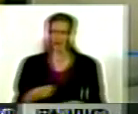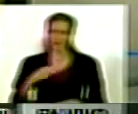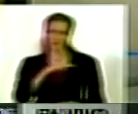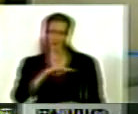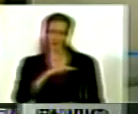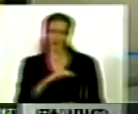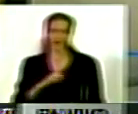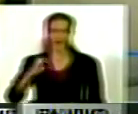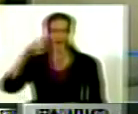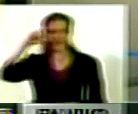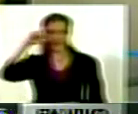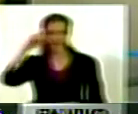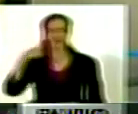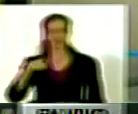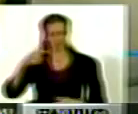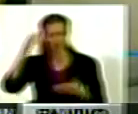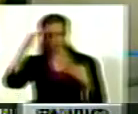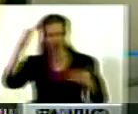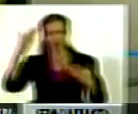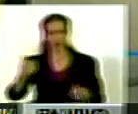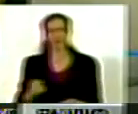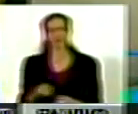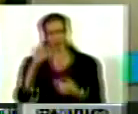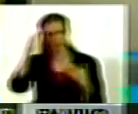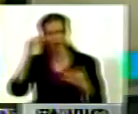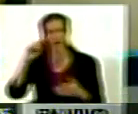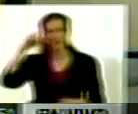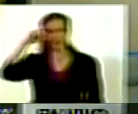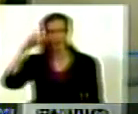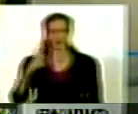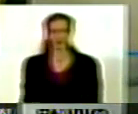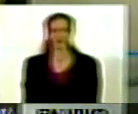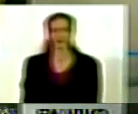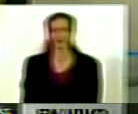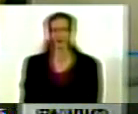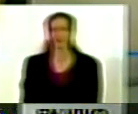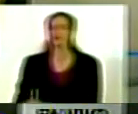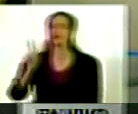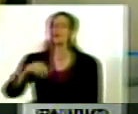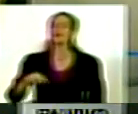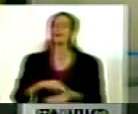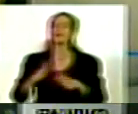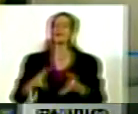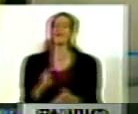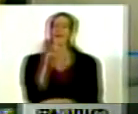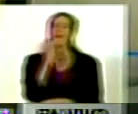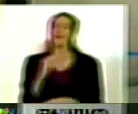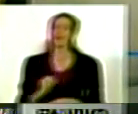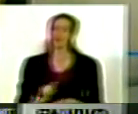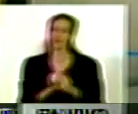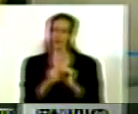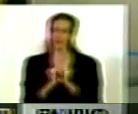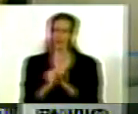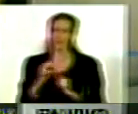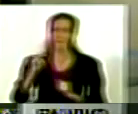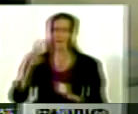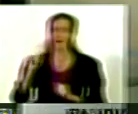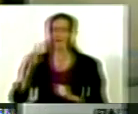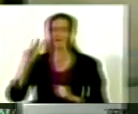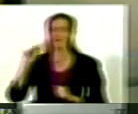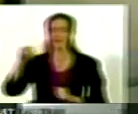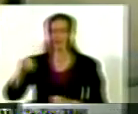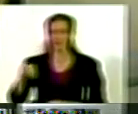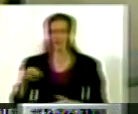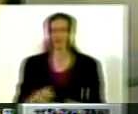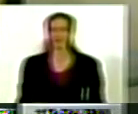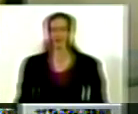compañero Elías Agua, desde aquí le envío un saludo, Elías, y nuestro ministro de Juventud y Deporte, Mervin